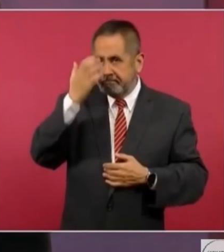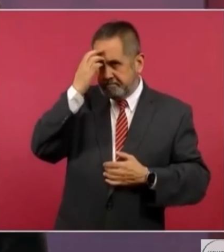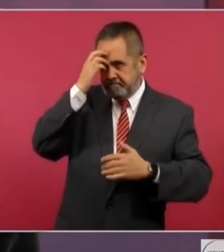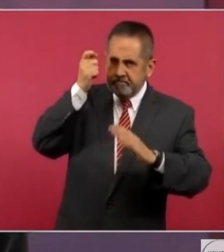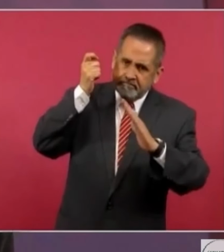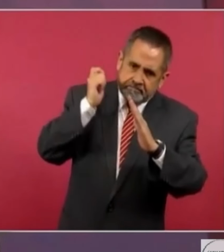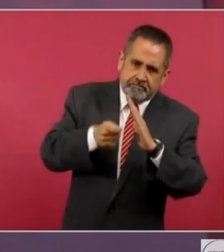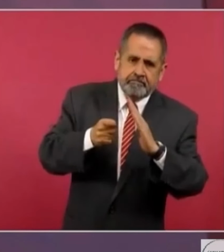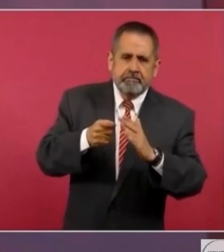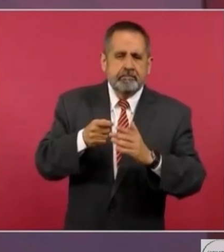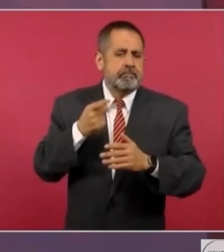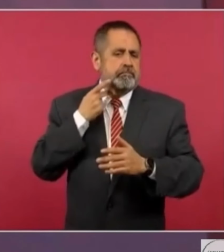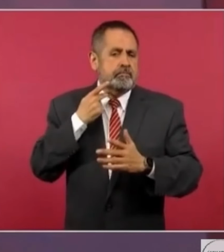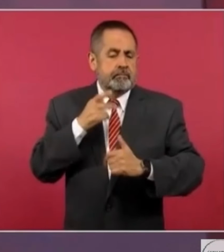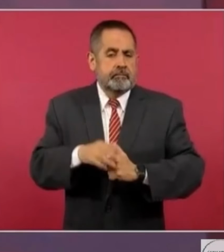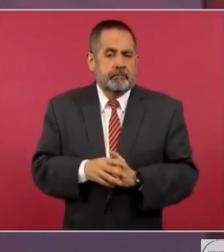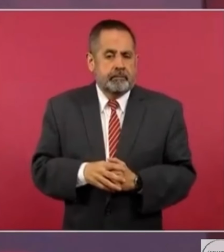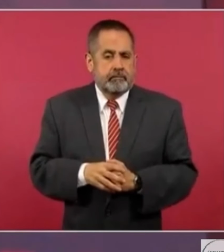La economía,